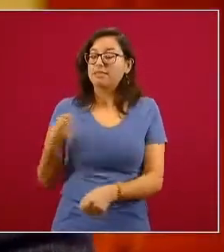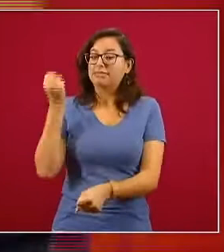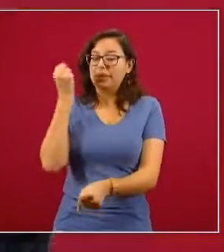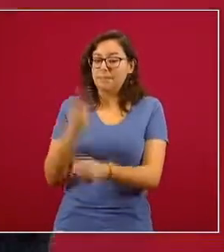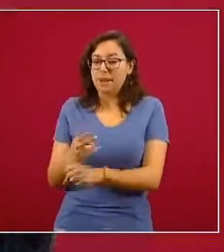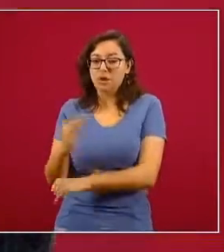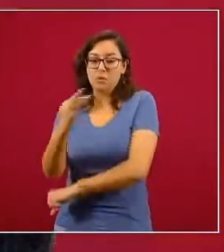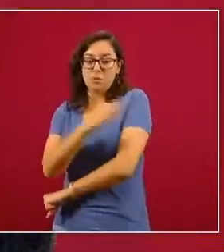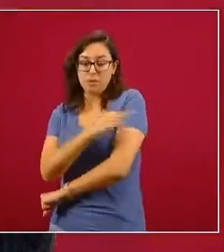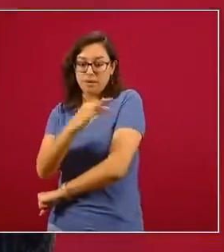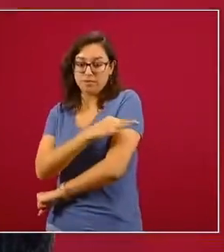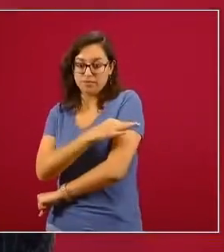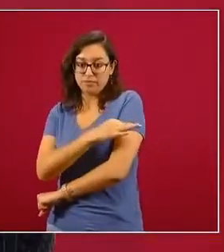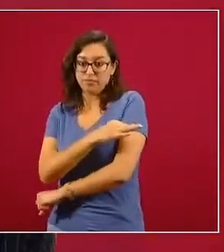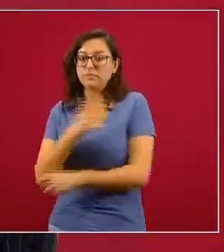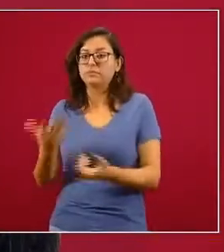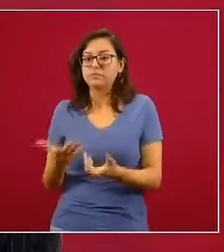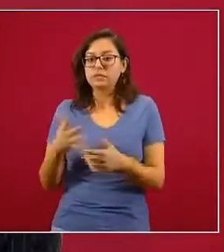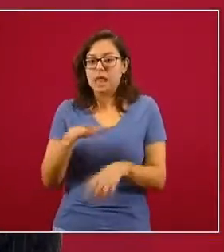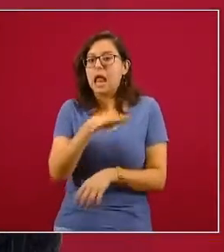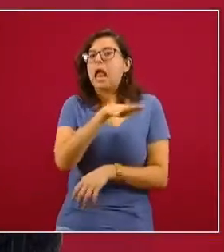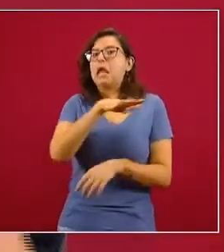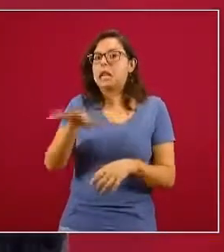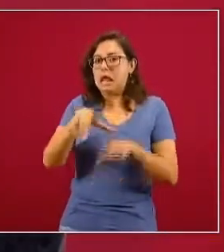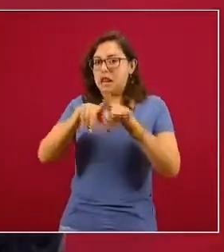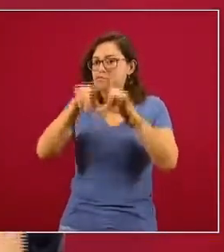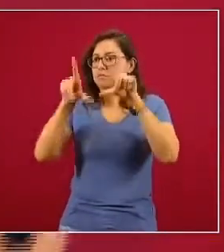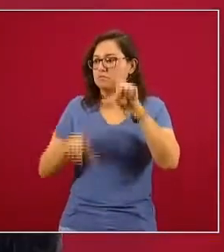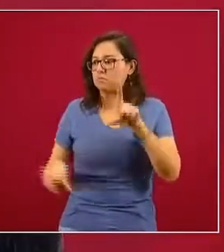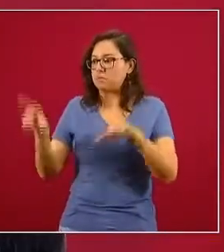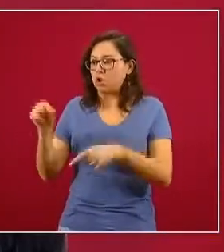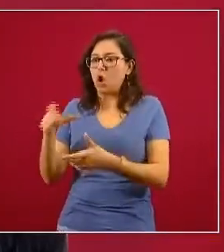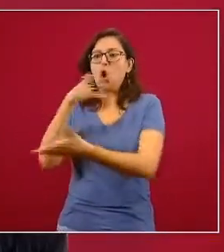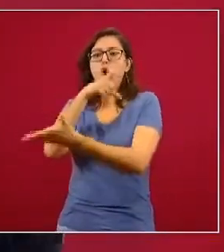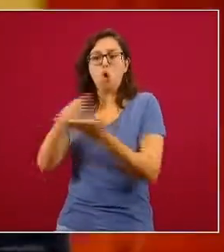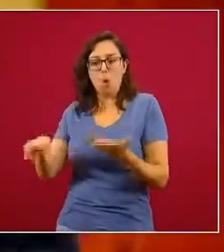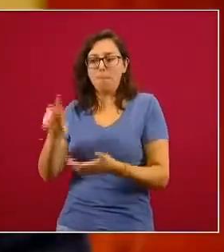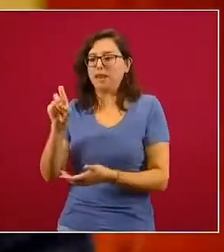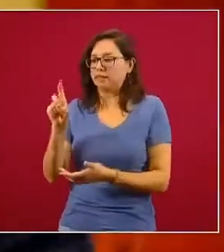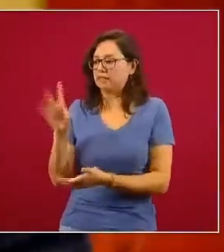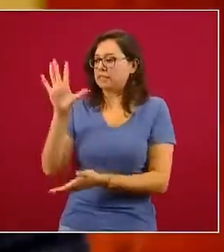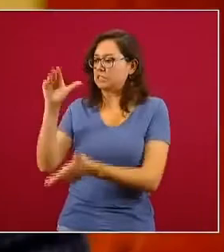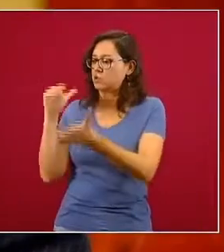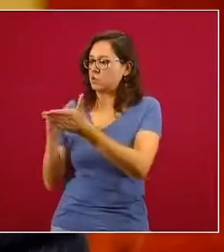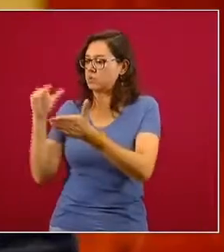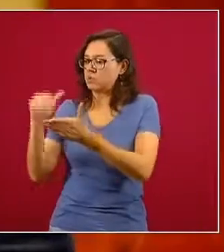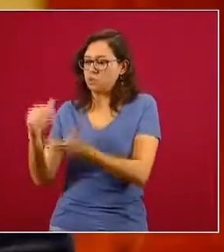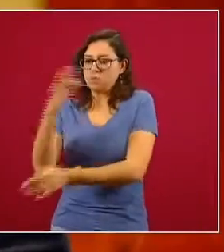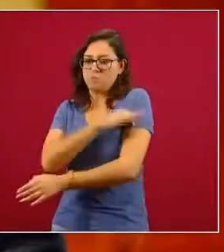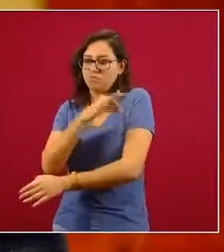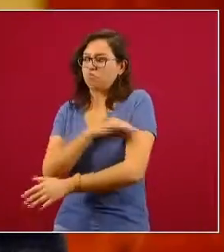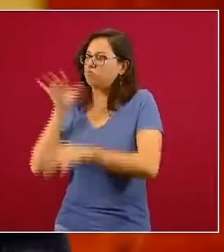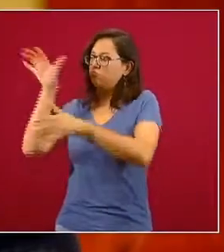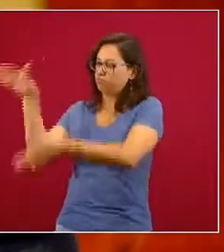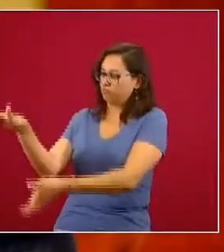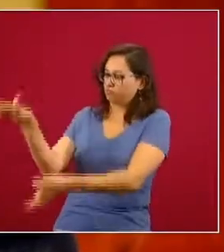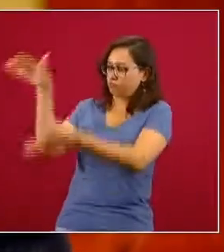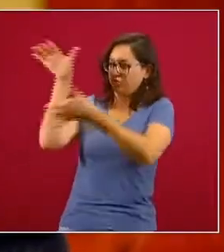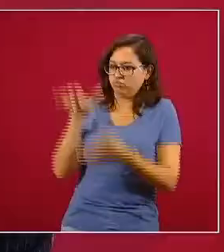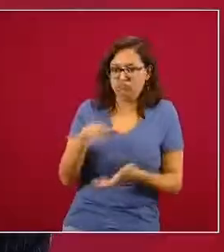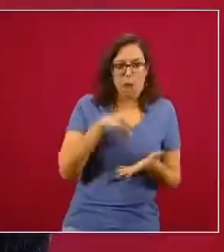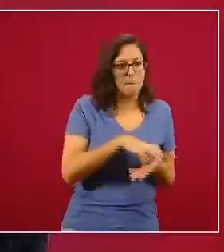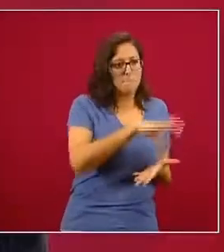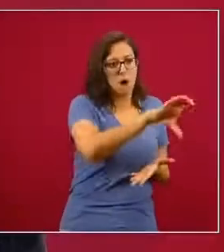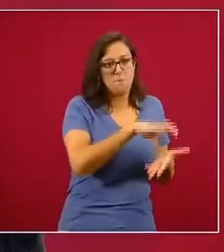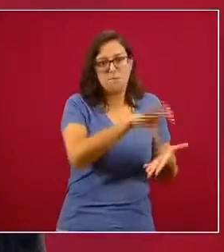Las disposiciones generales son del gobierno mexicano. El gobierno mexicano compra las 35 millones de vacunas, pero el que debe ponerlas en tiempo